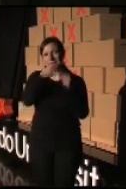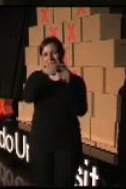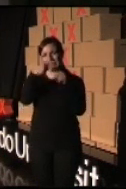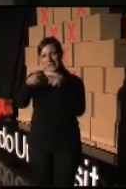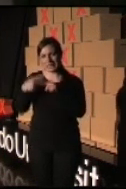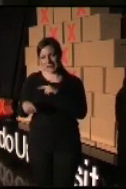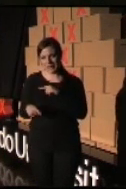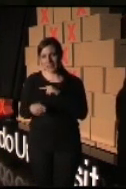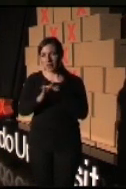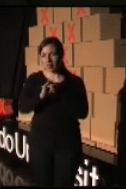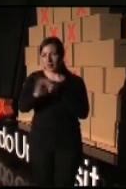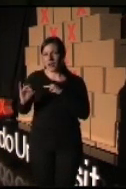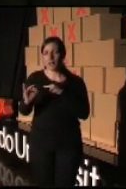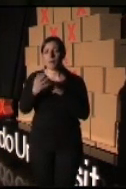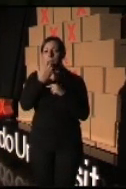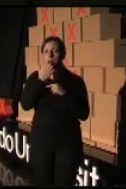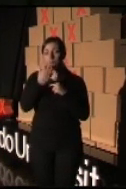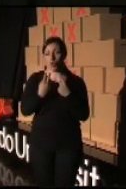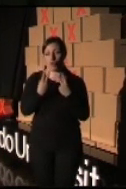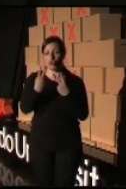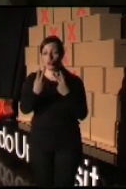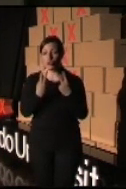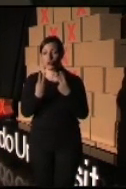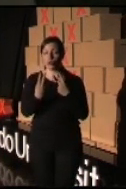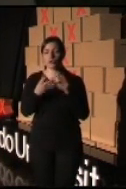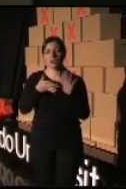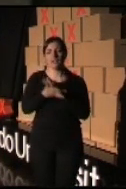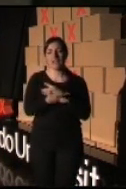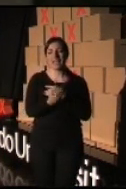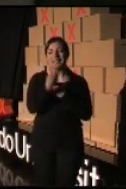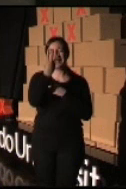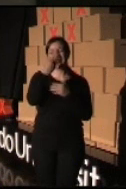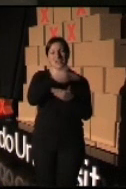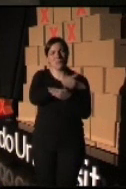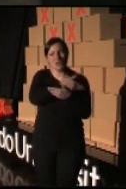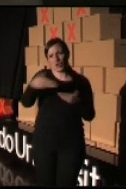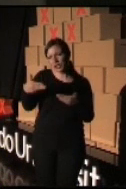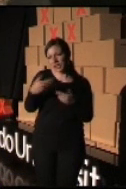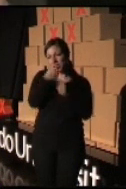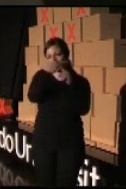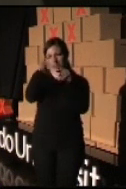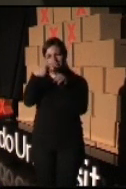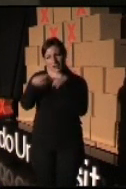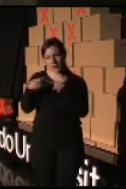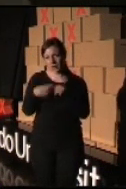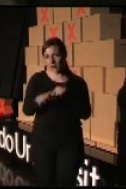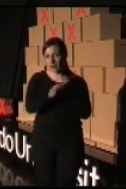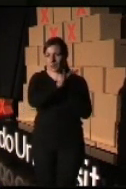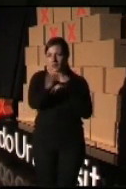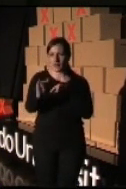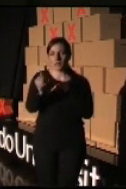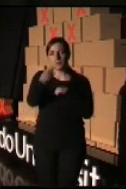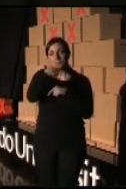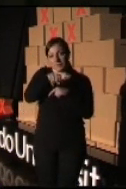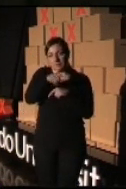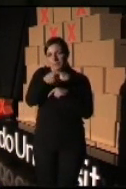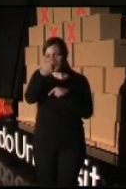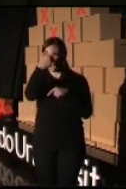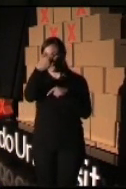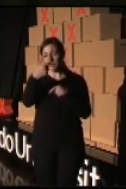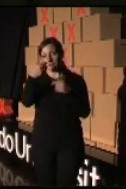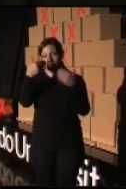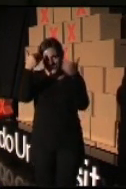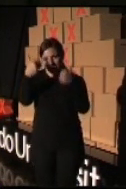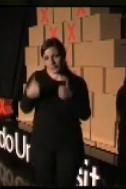En este caso, entre cada dos de nosotros hay 3 millones de diferencias. Esto hace que seamos parecidos, pero que